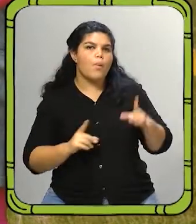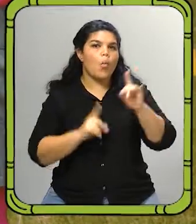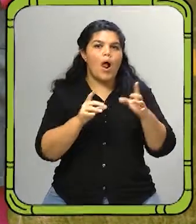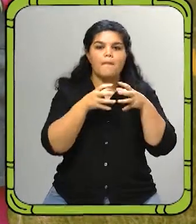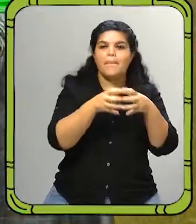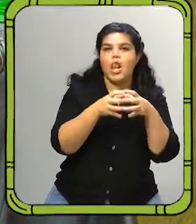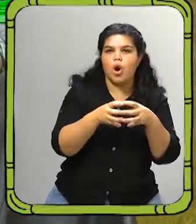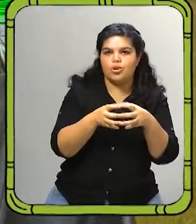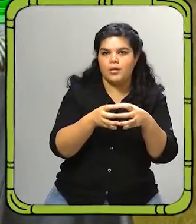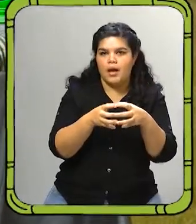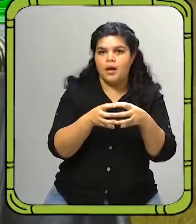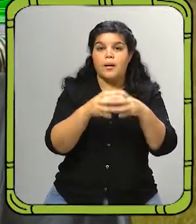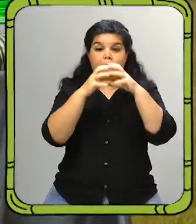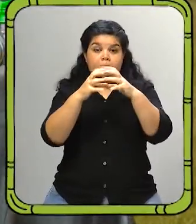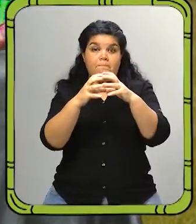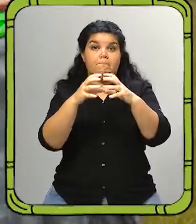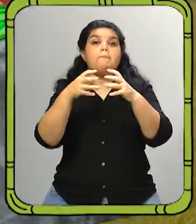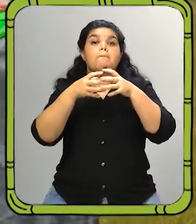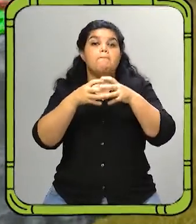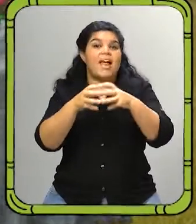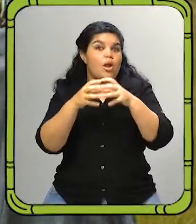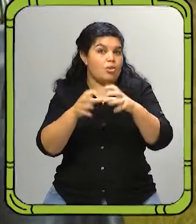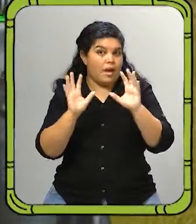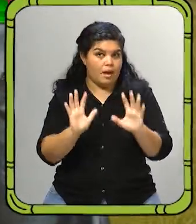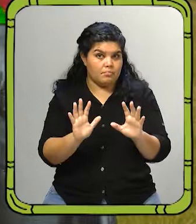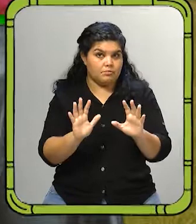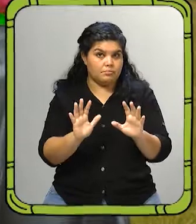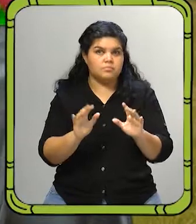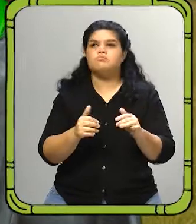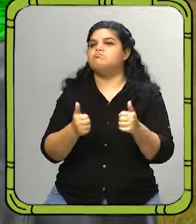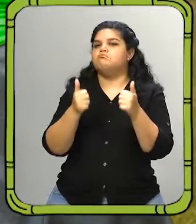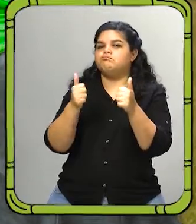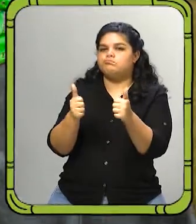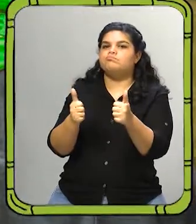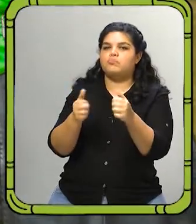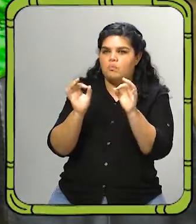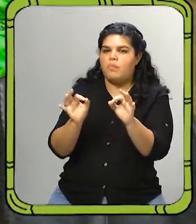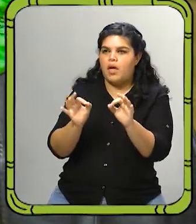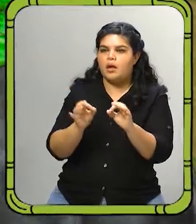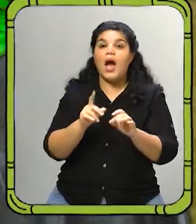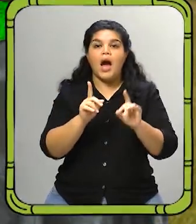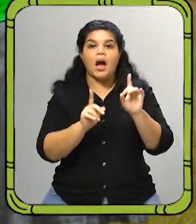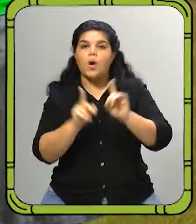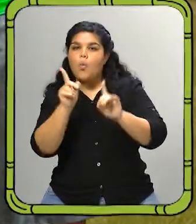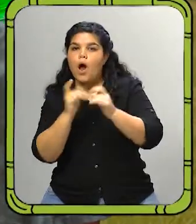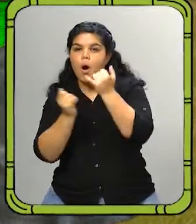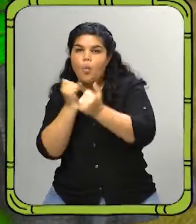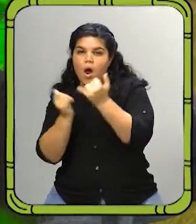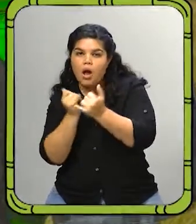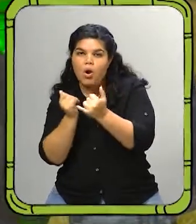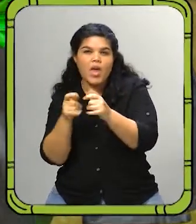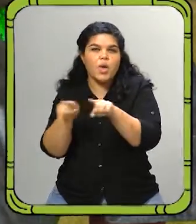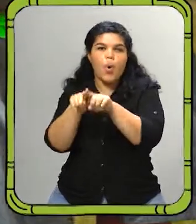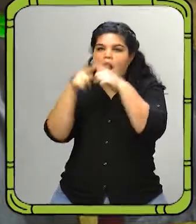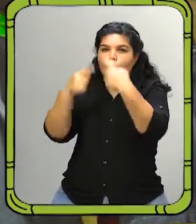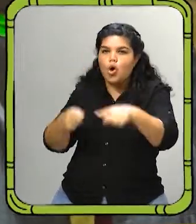usar. Se llaman pelotas. Pelota. Esa era. Sí. Sí. O sea que cada deporte tiene como sus juguetes de deporte y van a